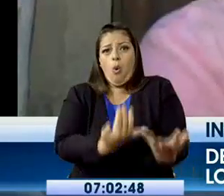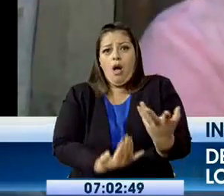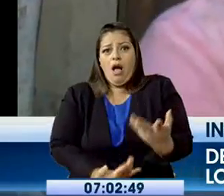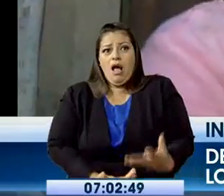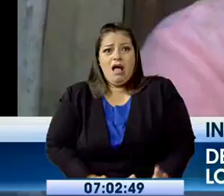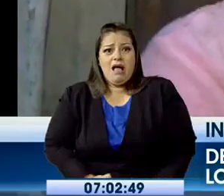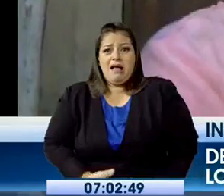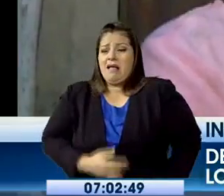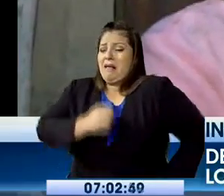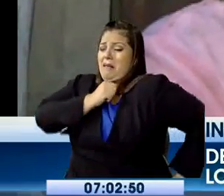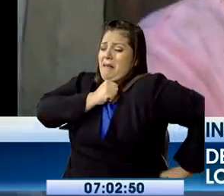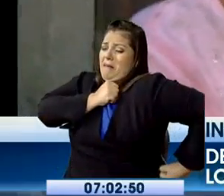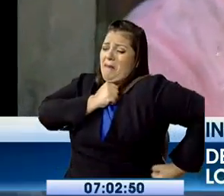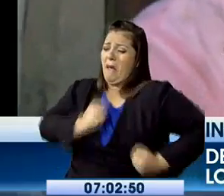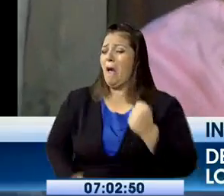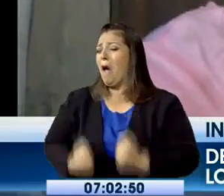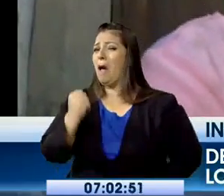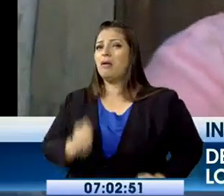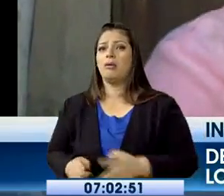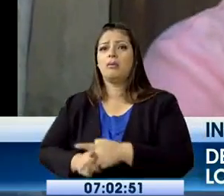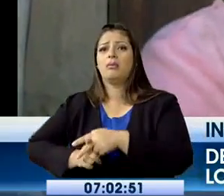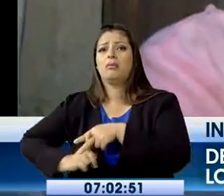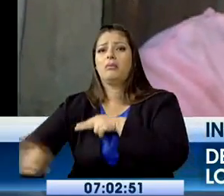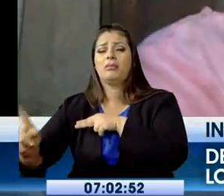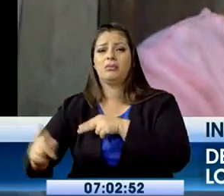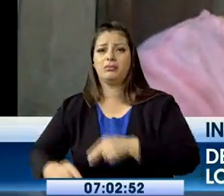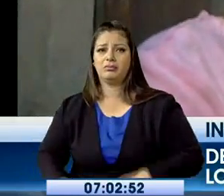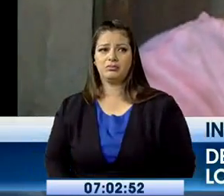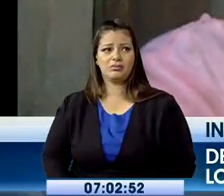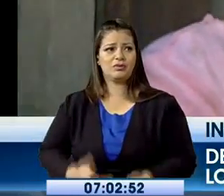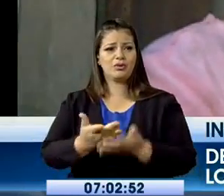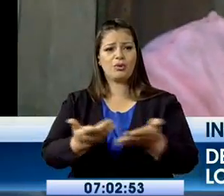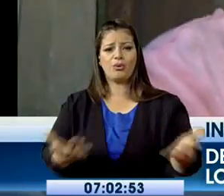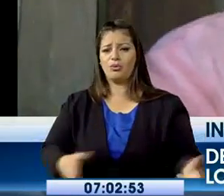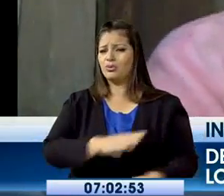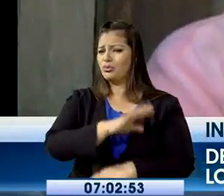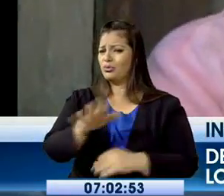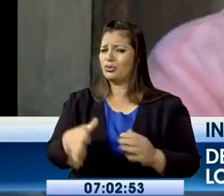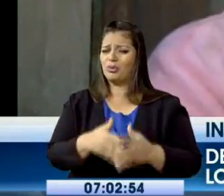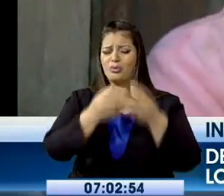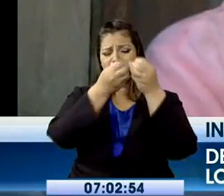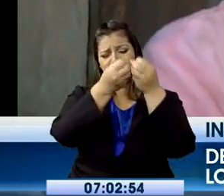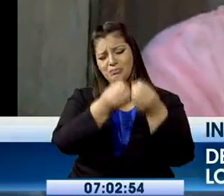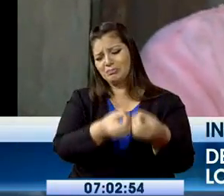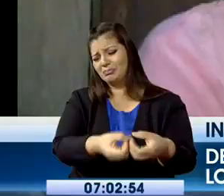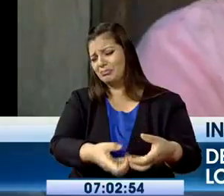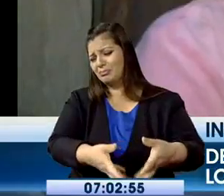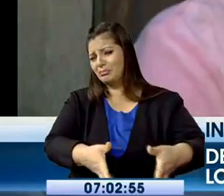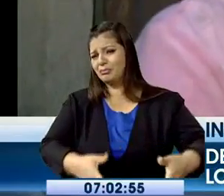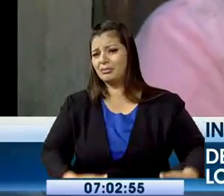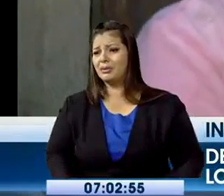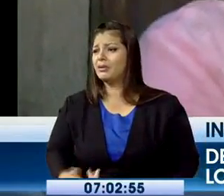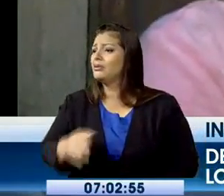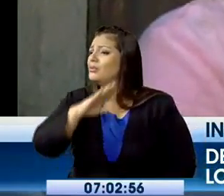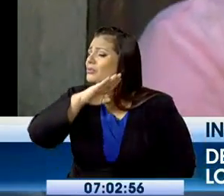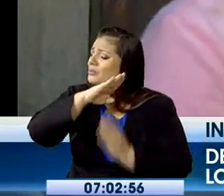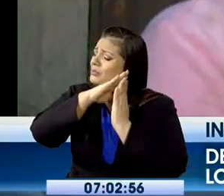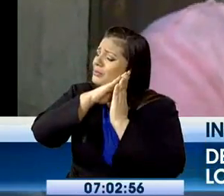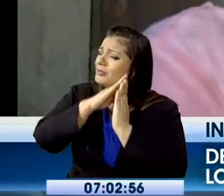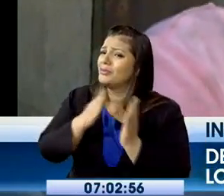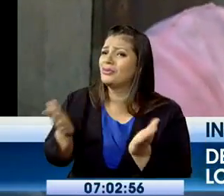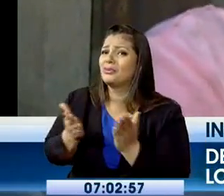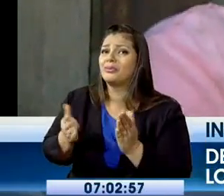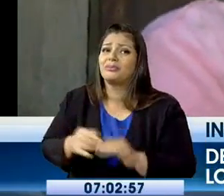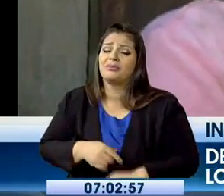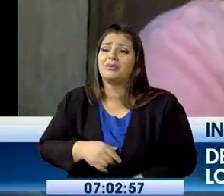la calle se me ha quemado se quedaron en la calle dónde van a dormir esta noche que mi hij me que